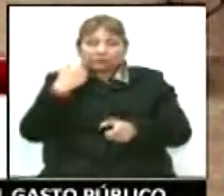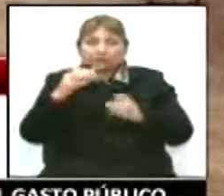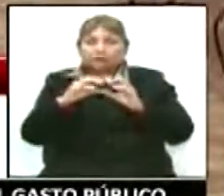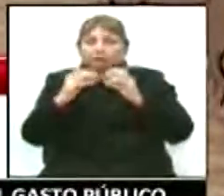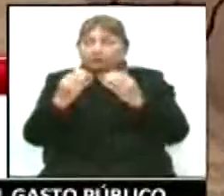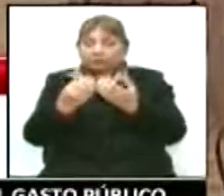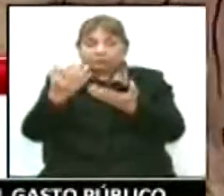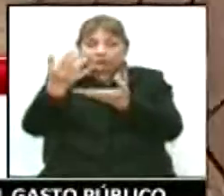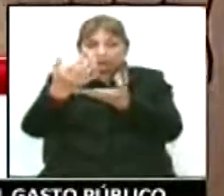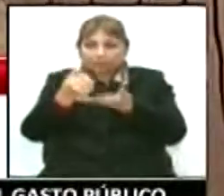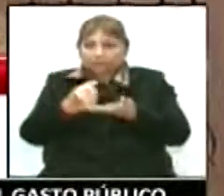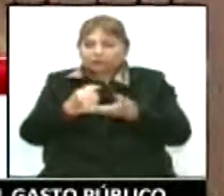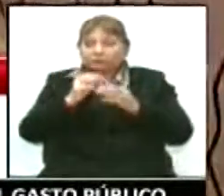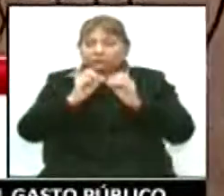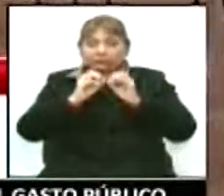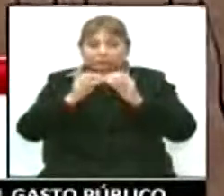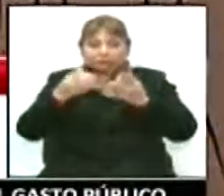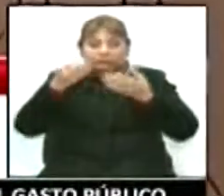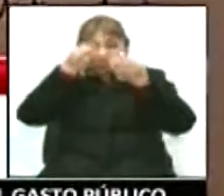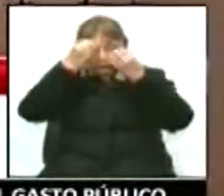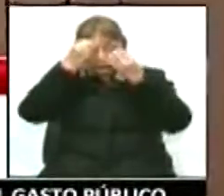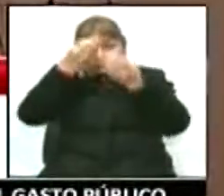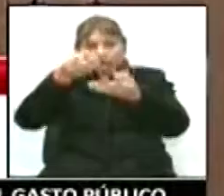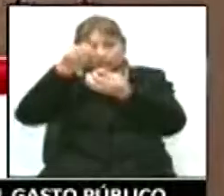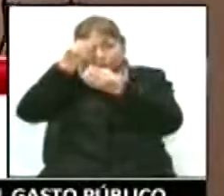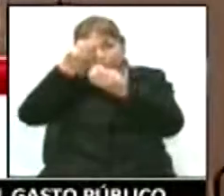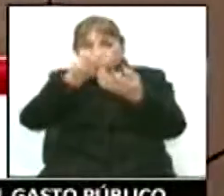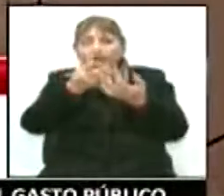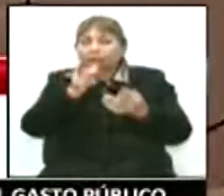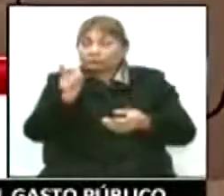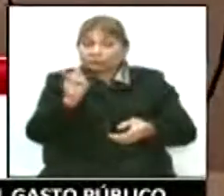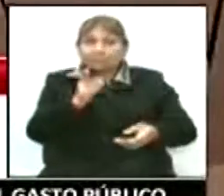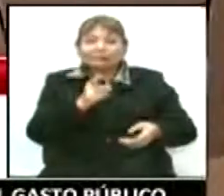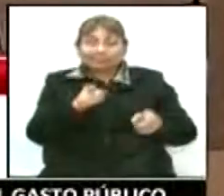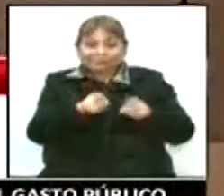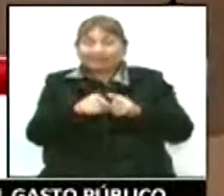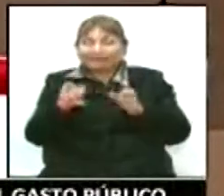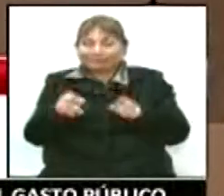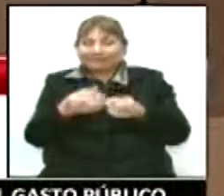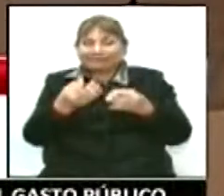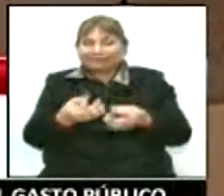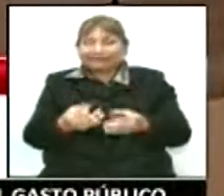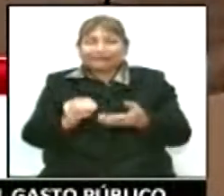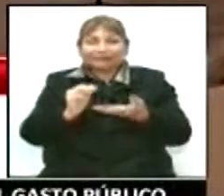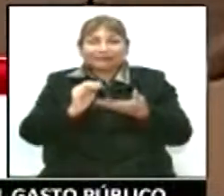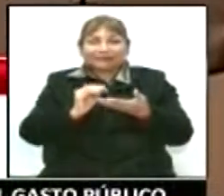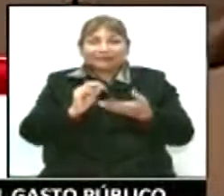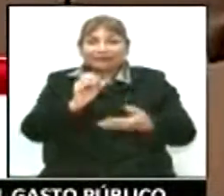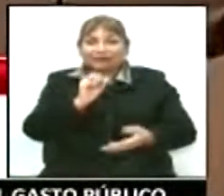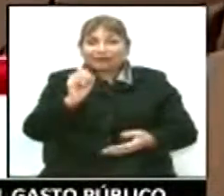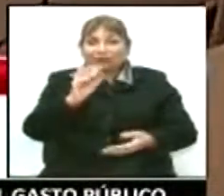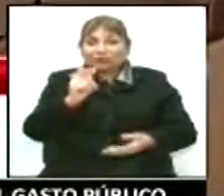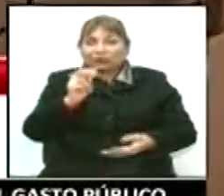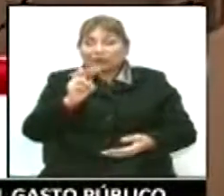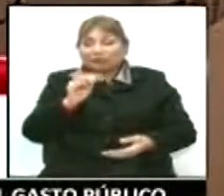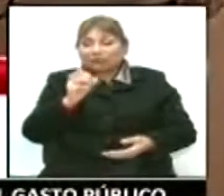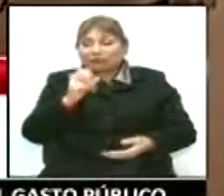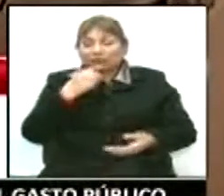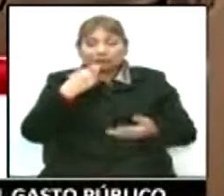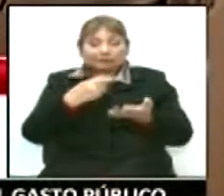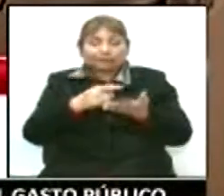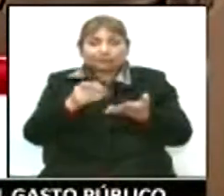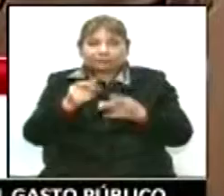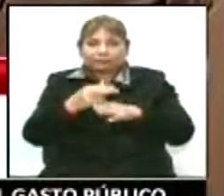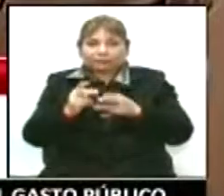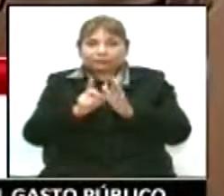habiendo recogido, que quede claro, los aportes también de ellos, que han sido considerados dentro del texto sustitutorio que ha sido entregado hace unos